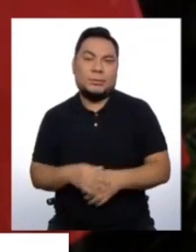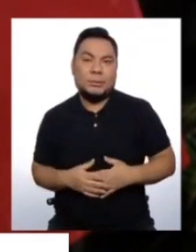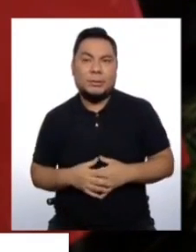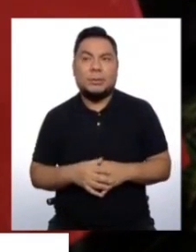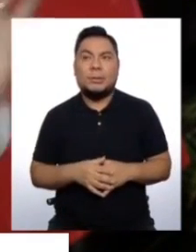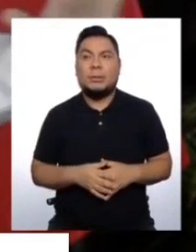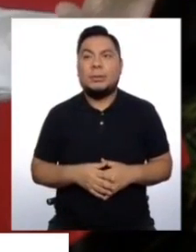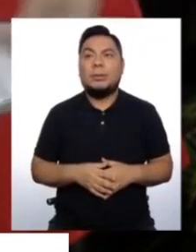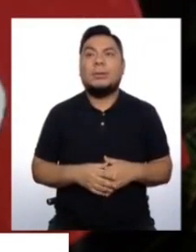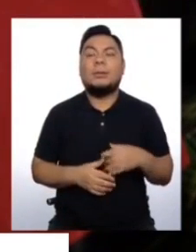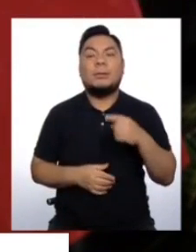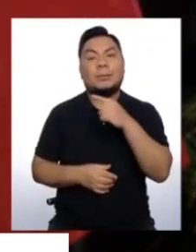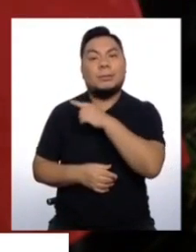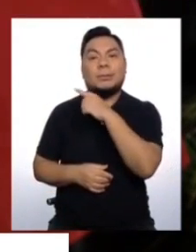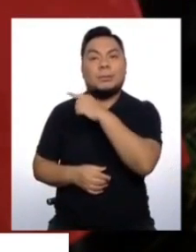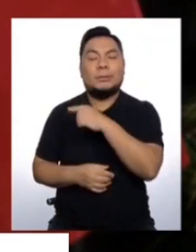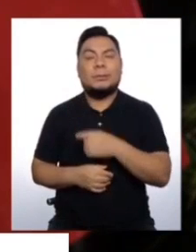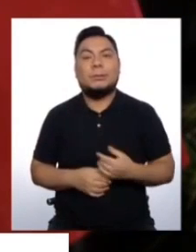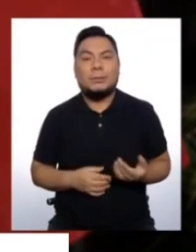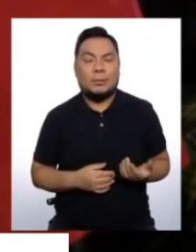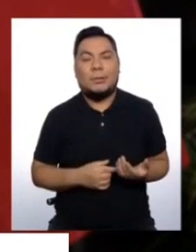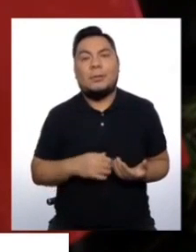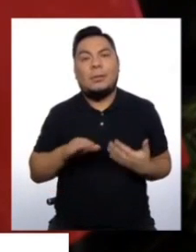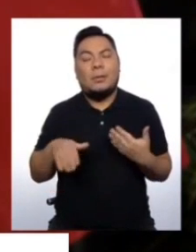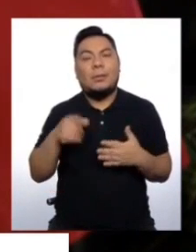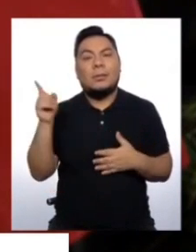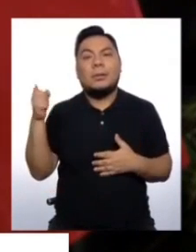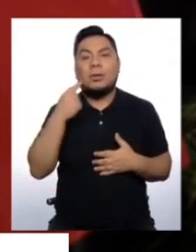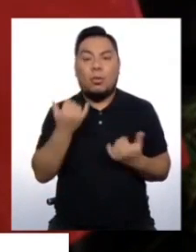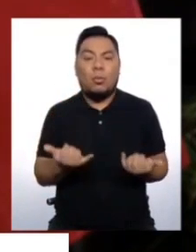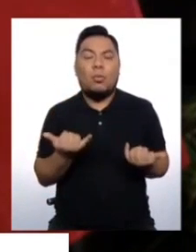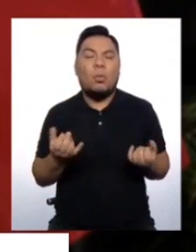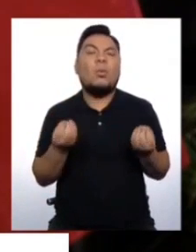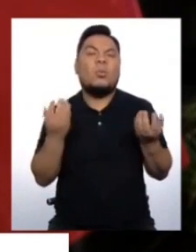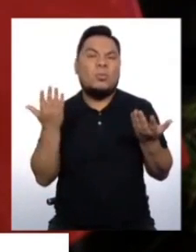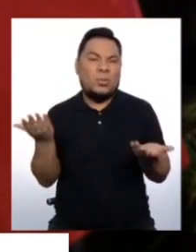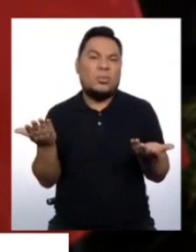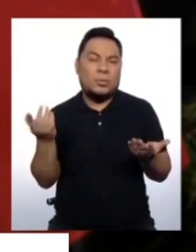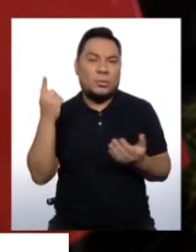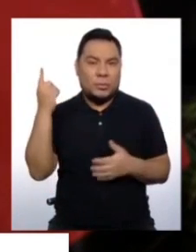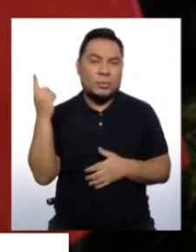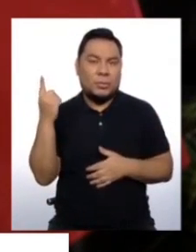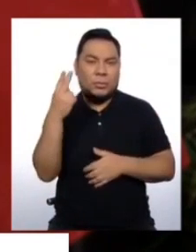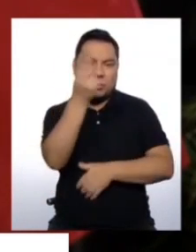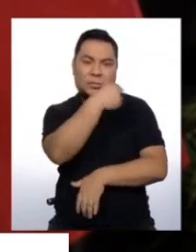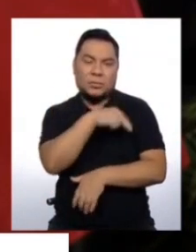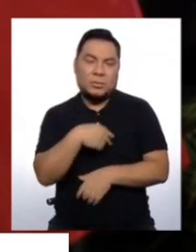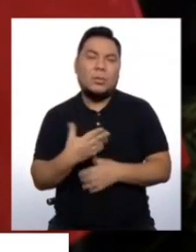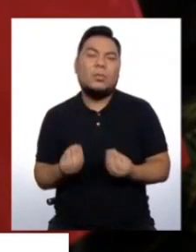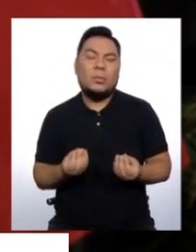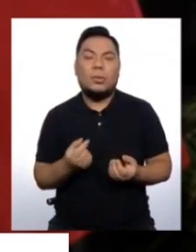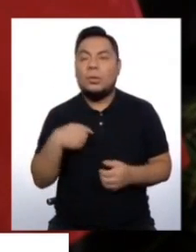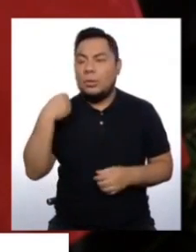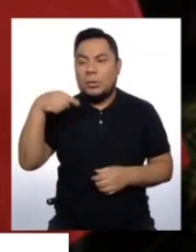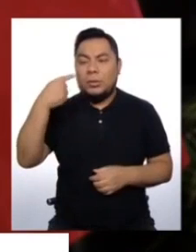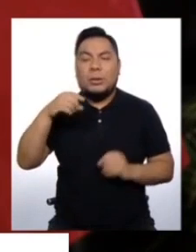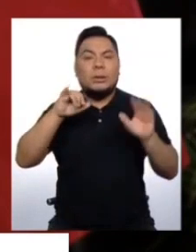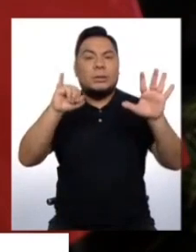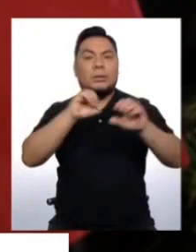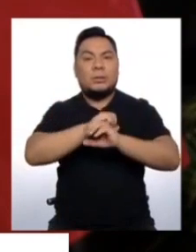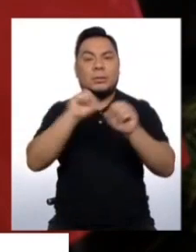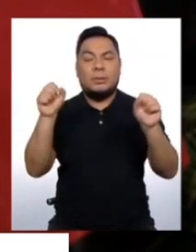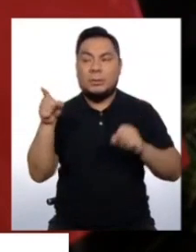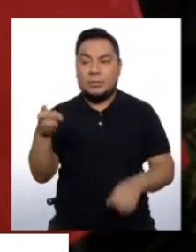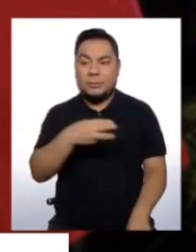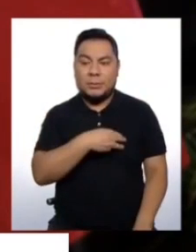Aquí tenemos el estado situacional al día de hoy. Todos los días, 6 de la mañana, el